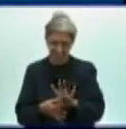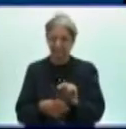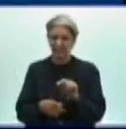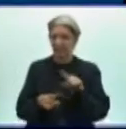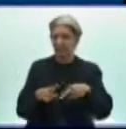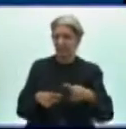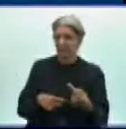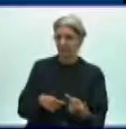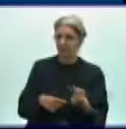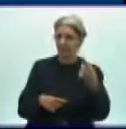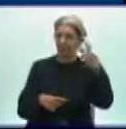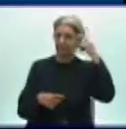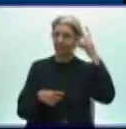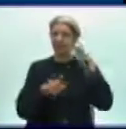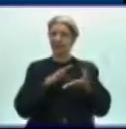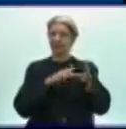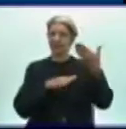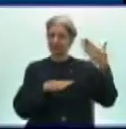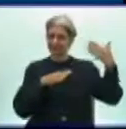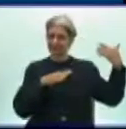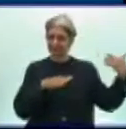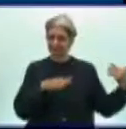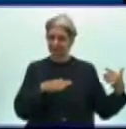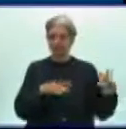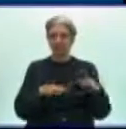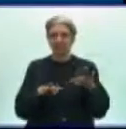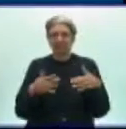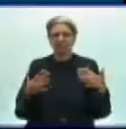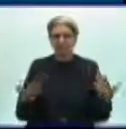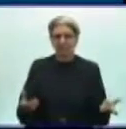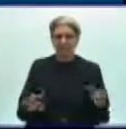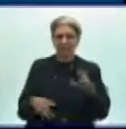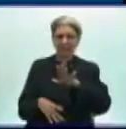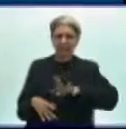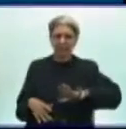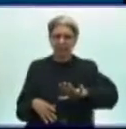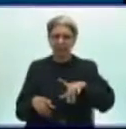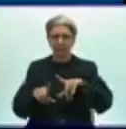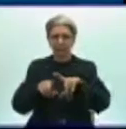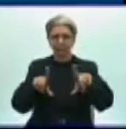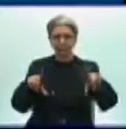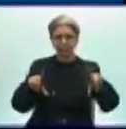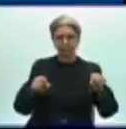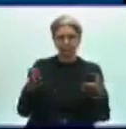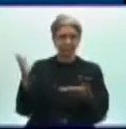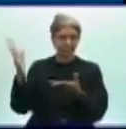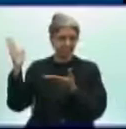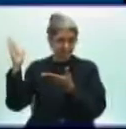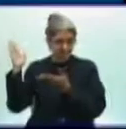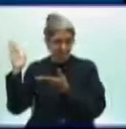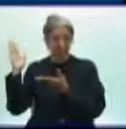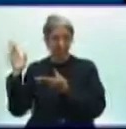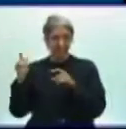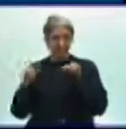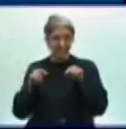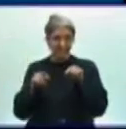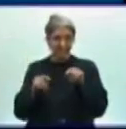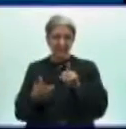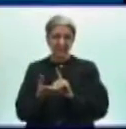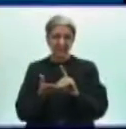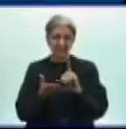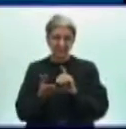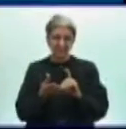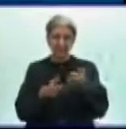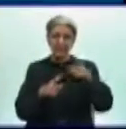conocido o recordado estos elementos, vamos entonces a definir ¿qué es la región? Teniendo en cuenta la definición que aparece en el diccionario de